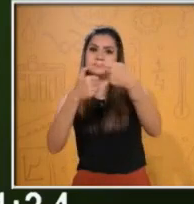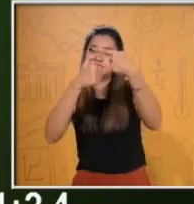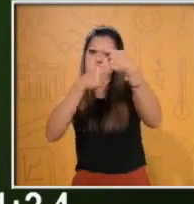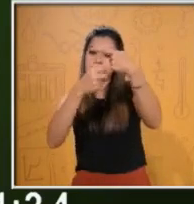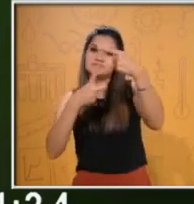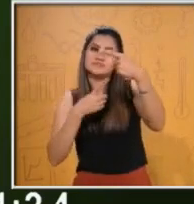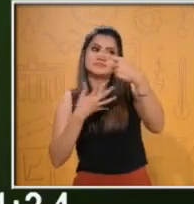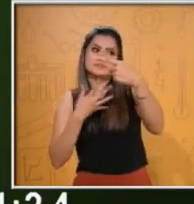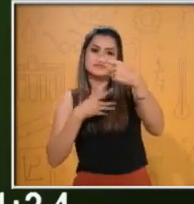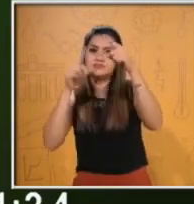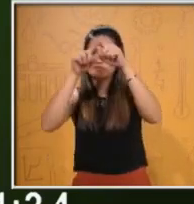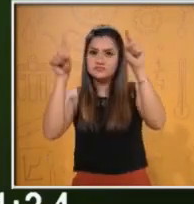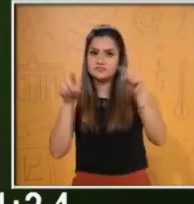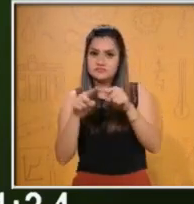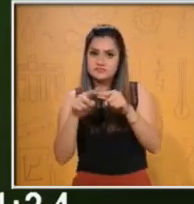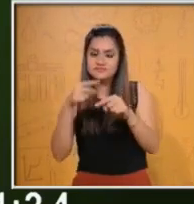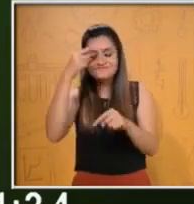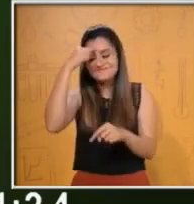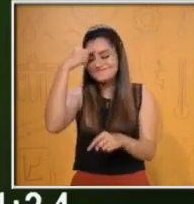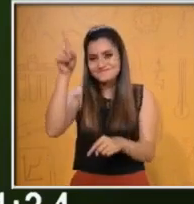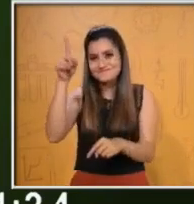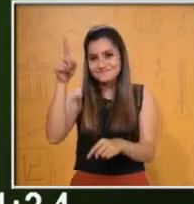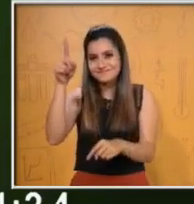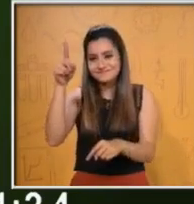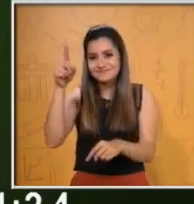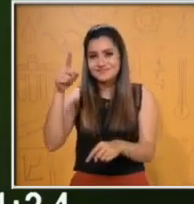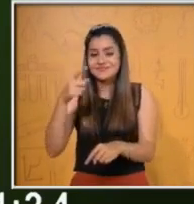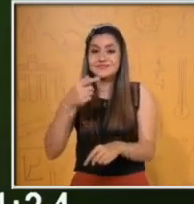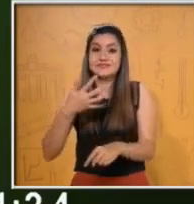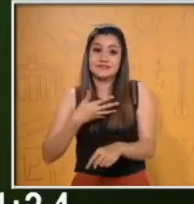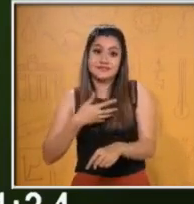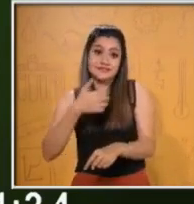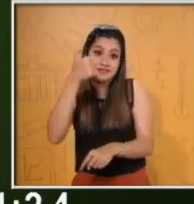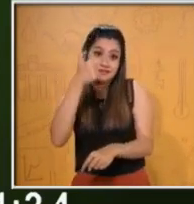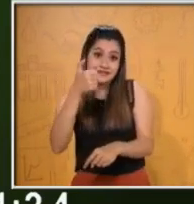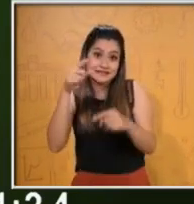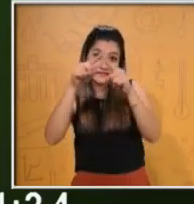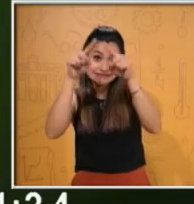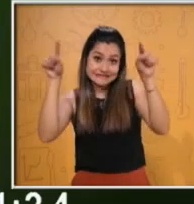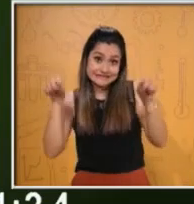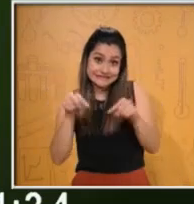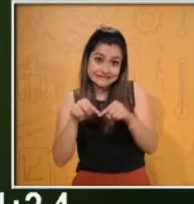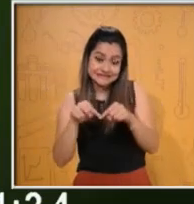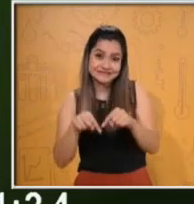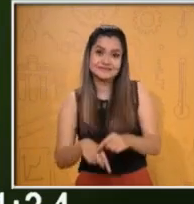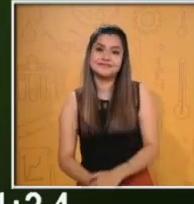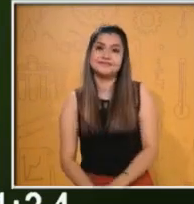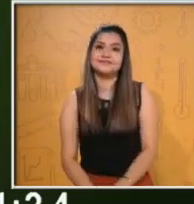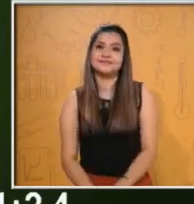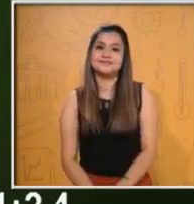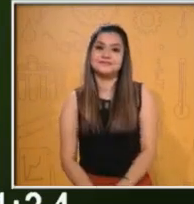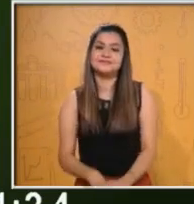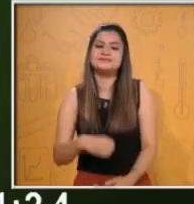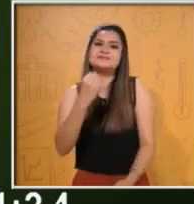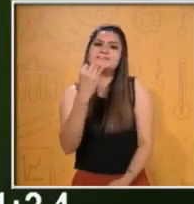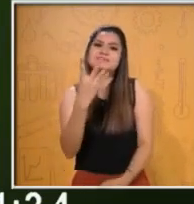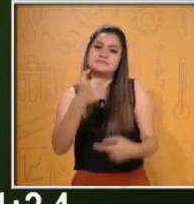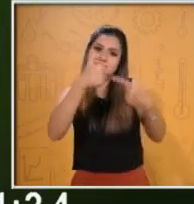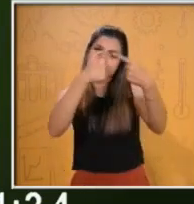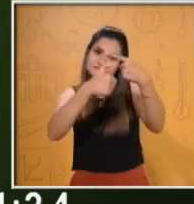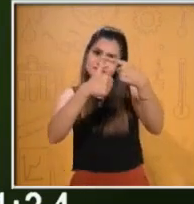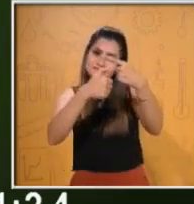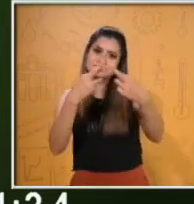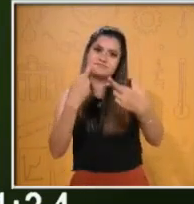fácil, tiene 6. Y entonces se completa el entero, con el 1 se representa el entero. ¿Y cuántos sextos